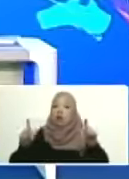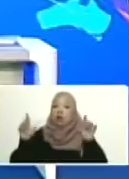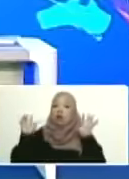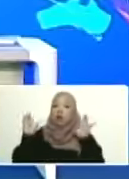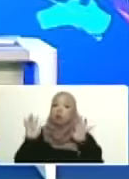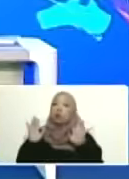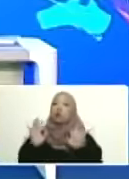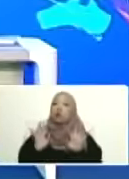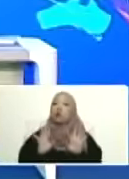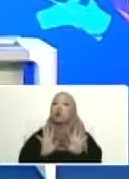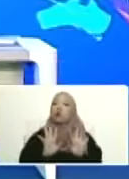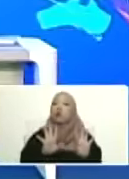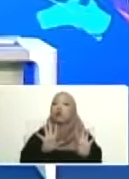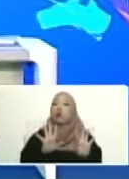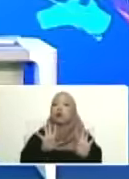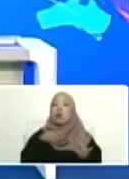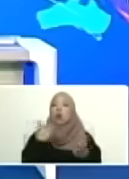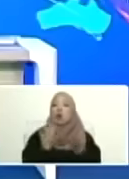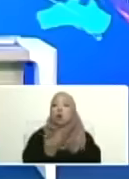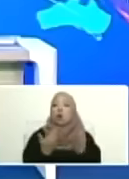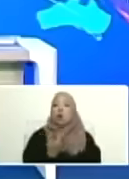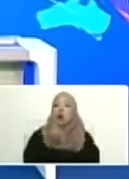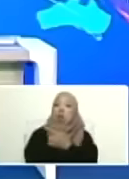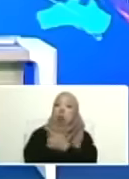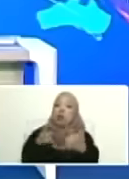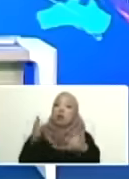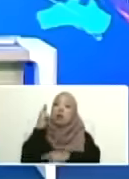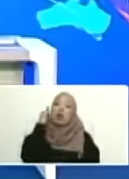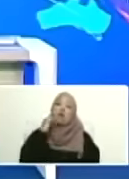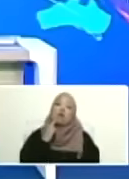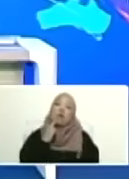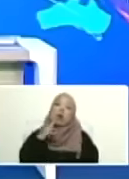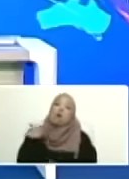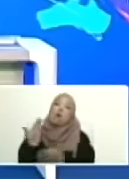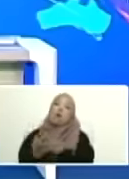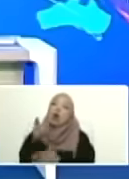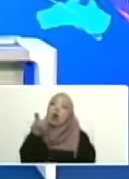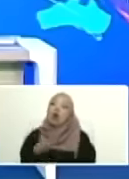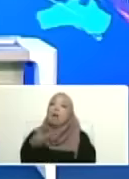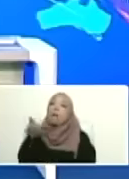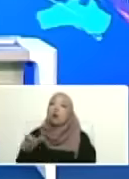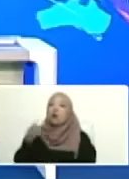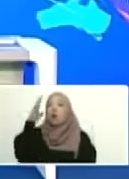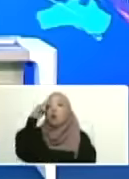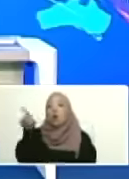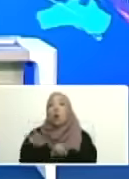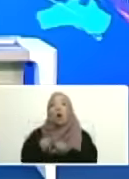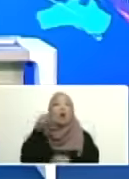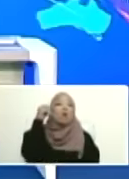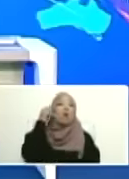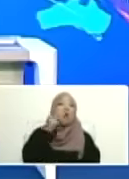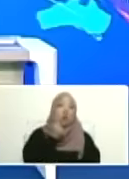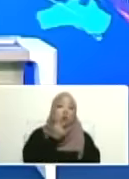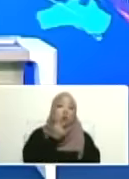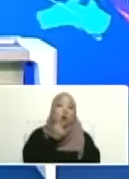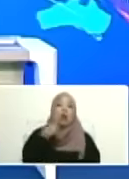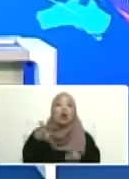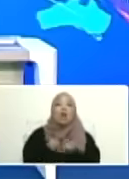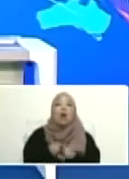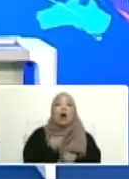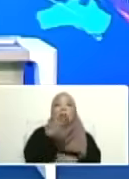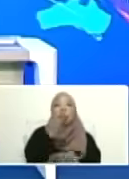que regresan con sus títulos dados por el Libertador Simón Bolívar, dados por Antonio José Sucre, dados por Rafael